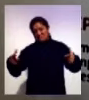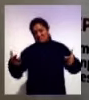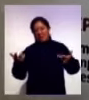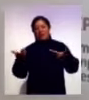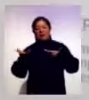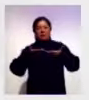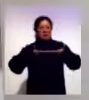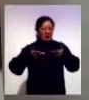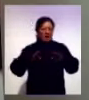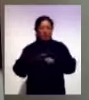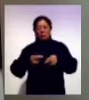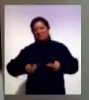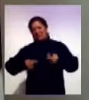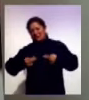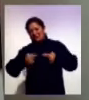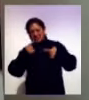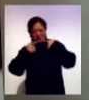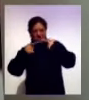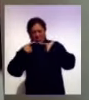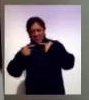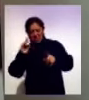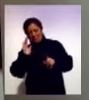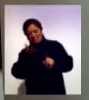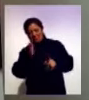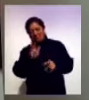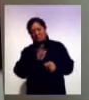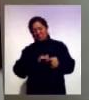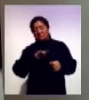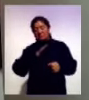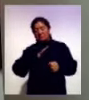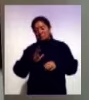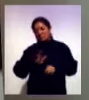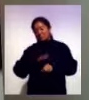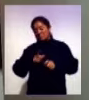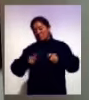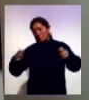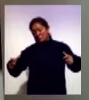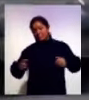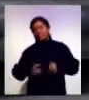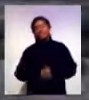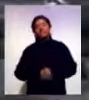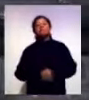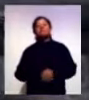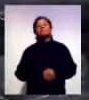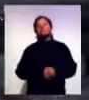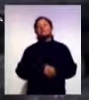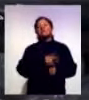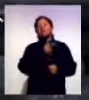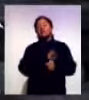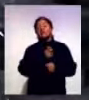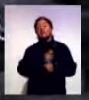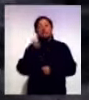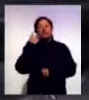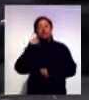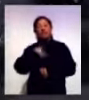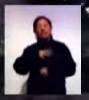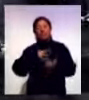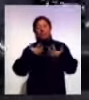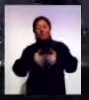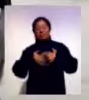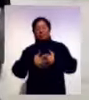mayor negocio. En el segundo foro de proveeduría regional Corredor Industrial Zona Centro, se contará con la participación de empresas